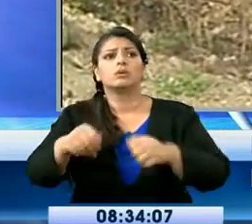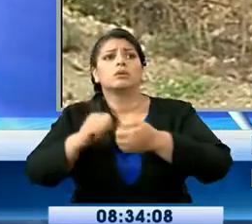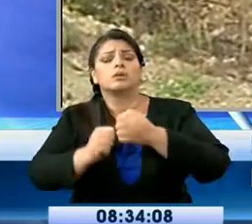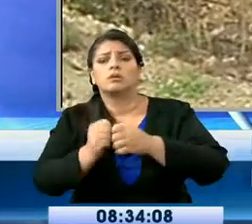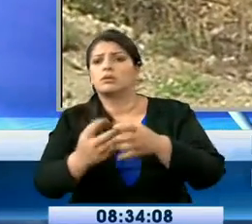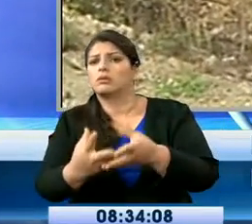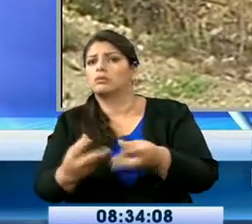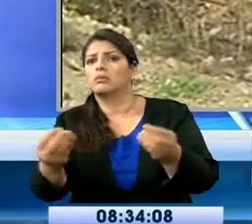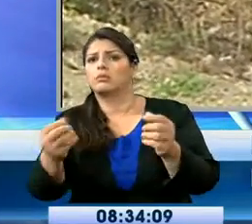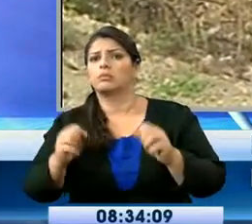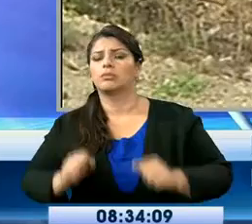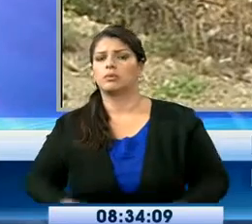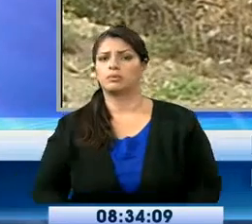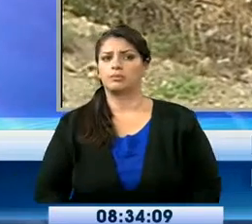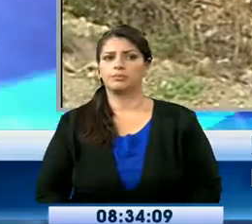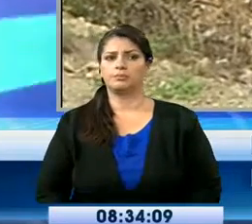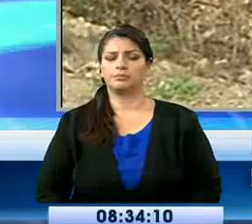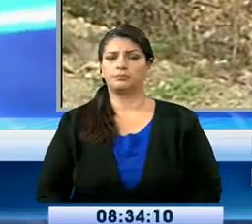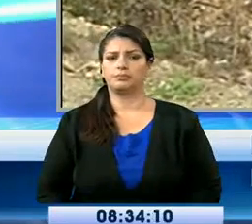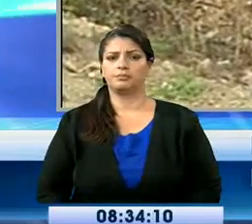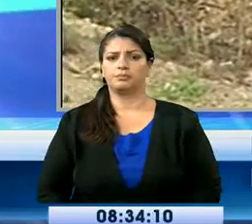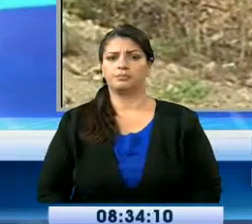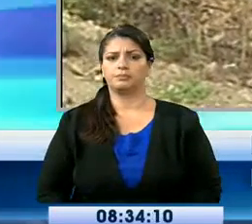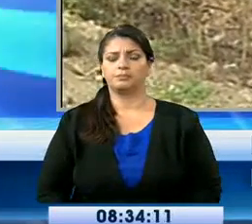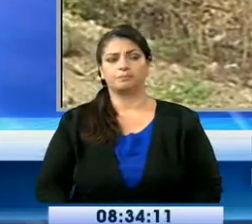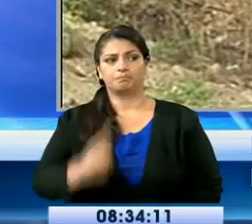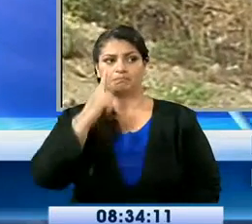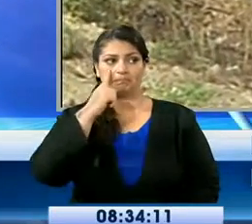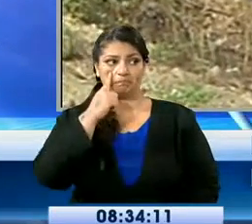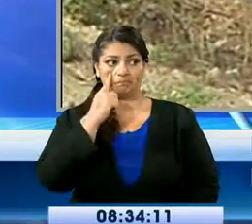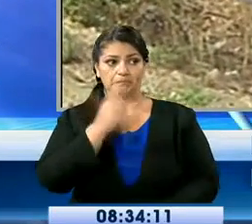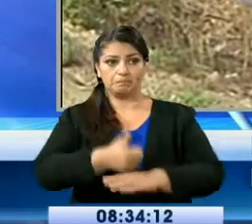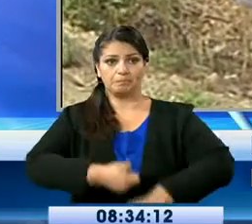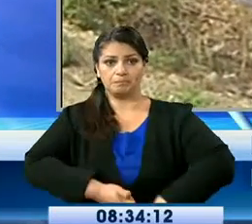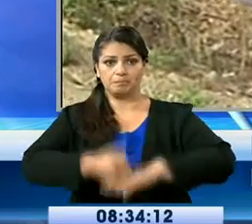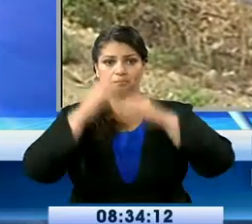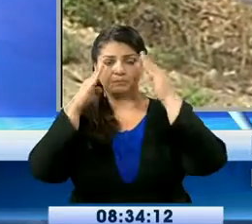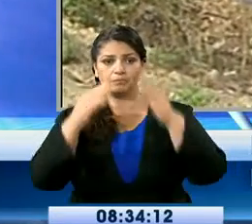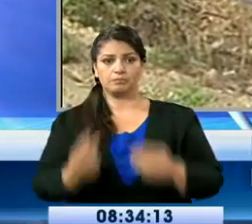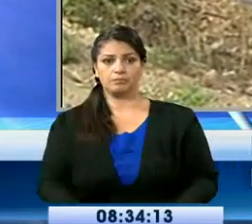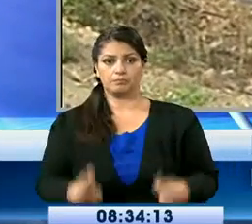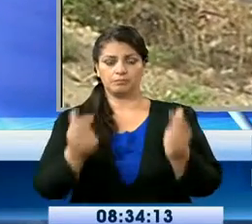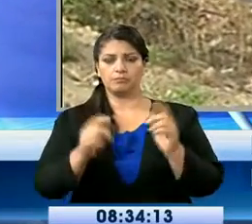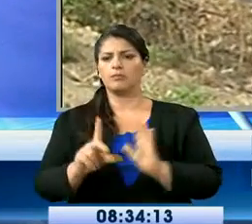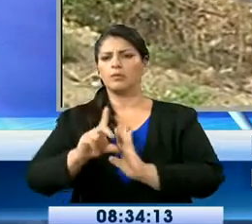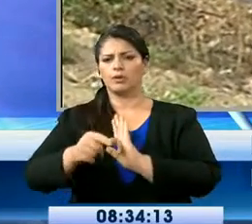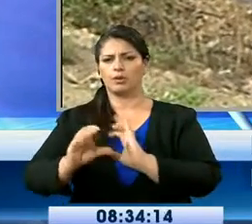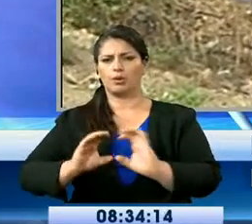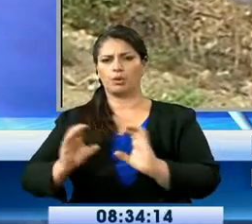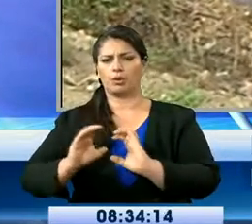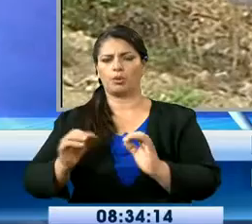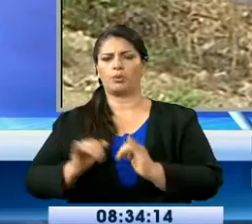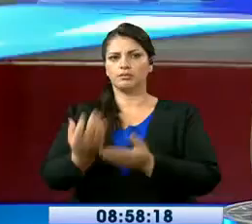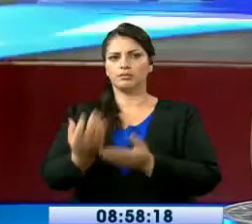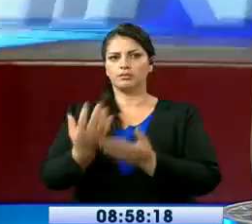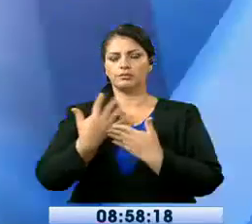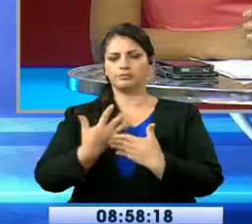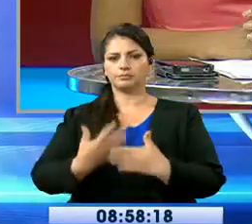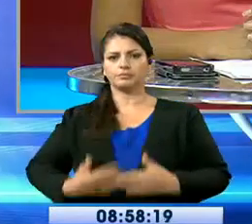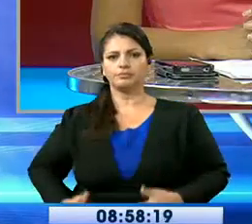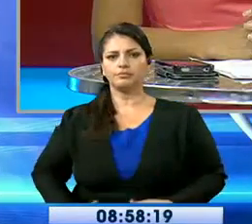cada llegada de las lluvias. Ojalá encontremos esa respuesta lo más pronto posible. Más adelante cualquier otra novedad contigo, Enrique. Vamos